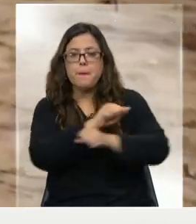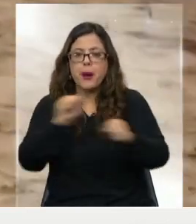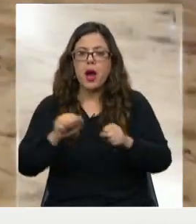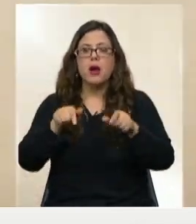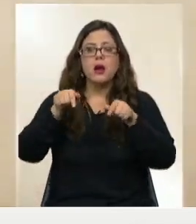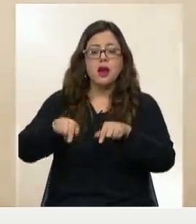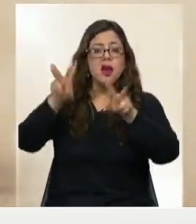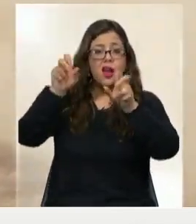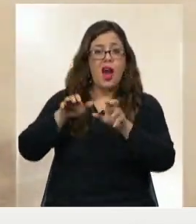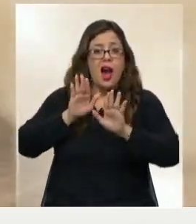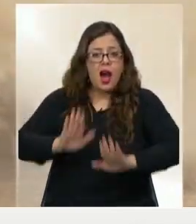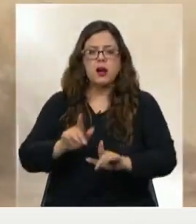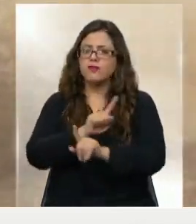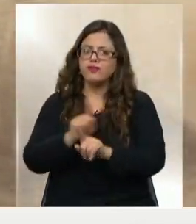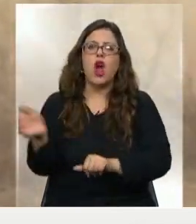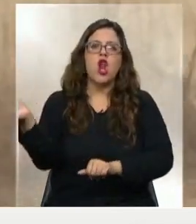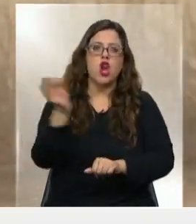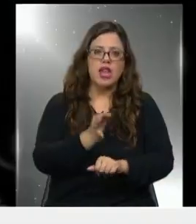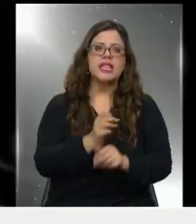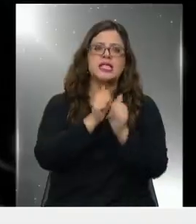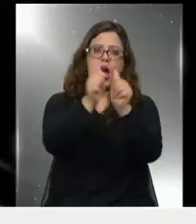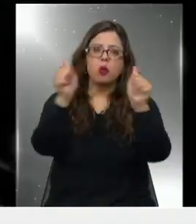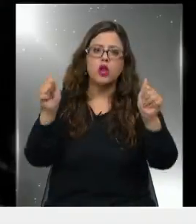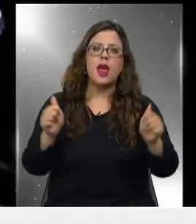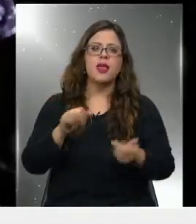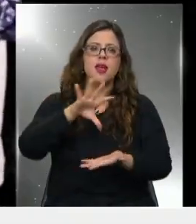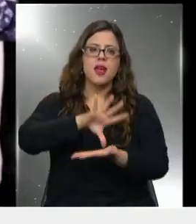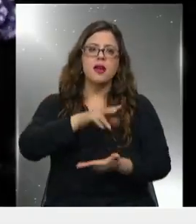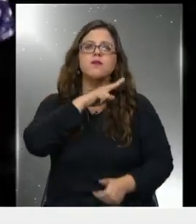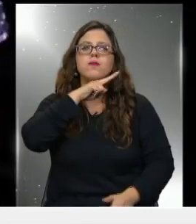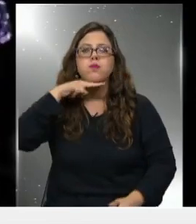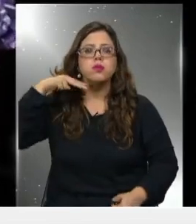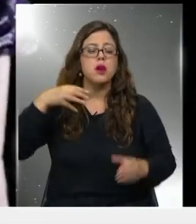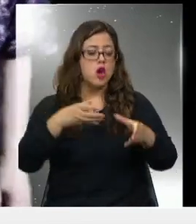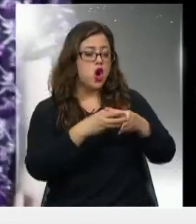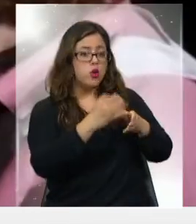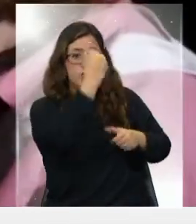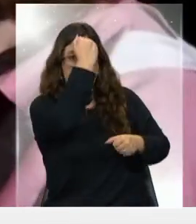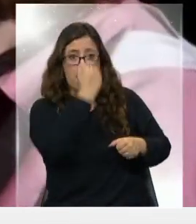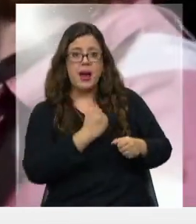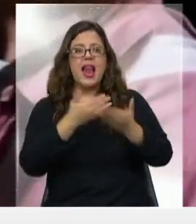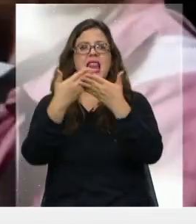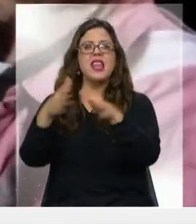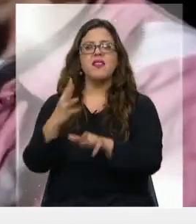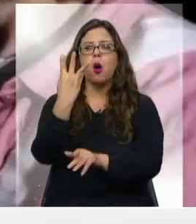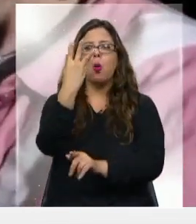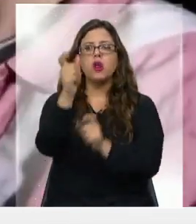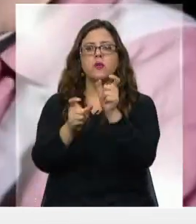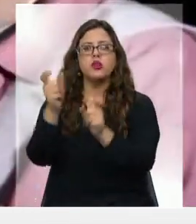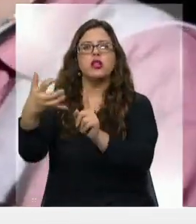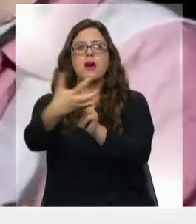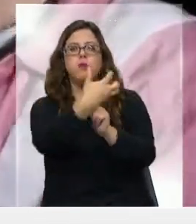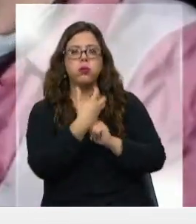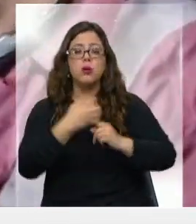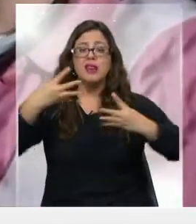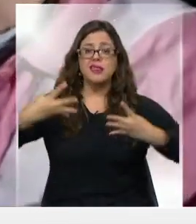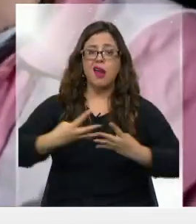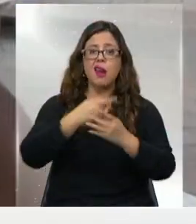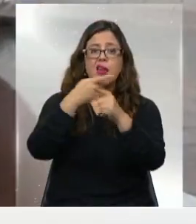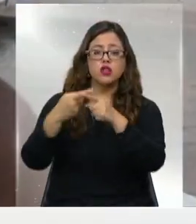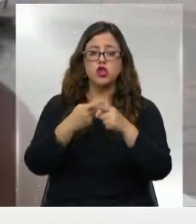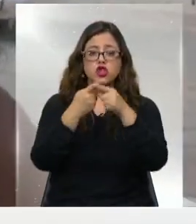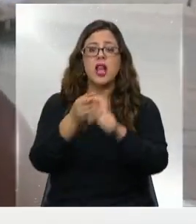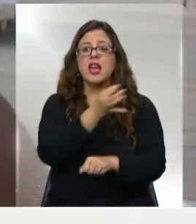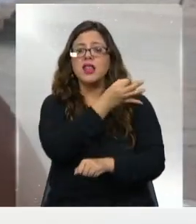se detendrán de acuerdo a las autoridades de Israel. Hasta el momento, Hamás ha liberado 4 rehenes y a través de redes sociales anunciaron